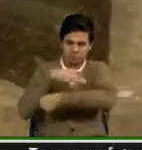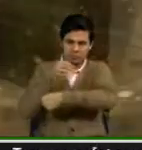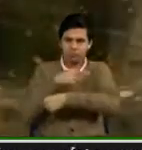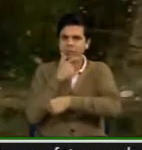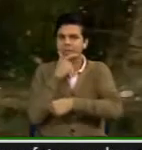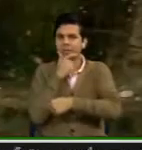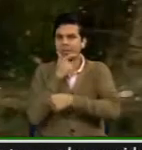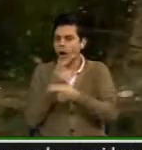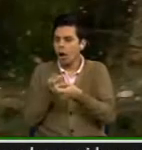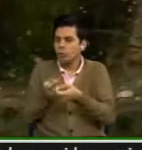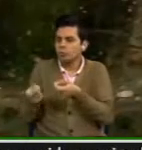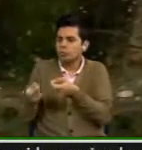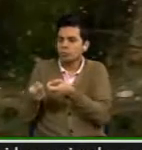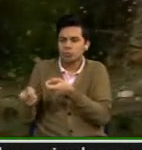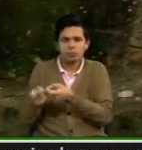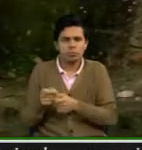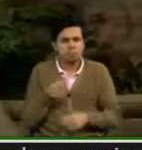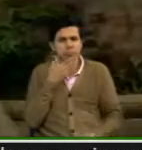Guarín y así.